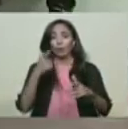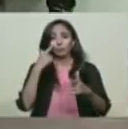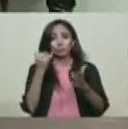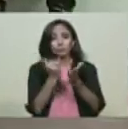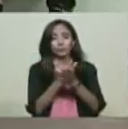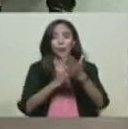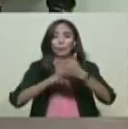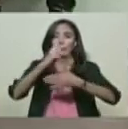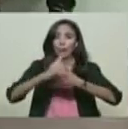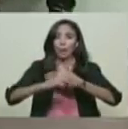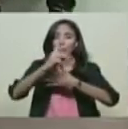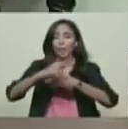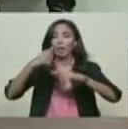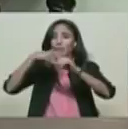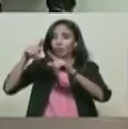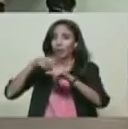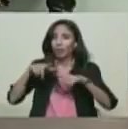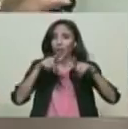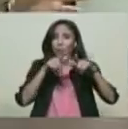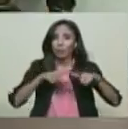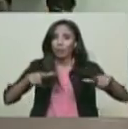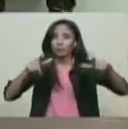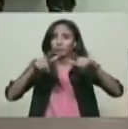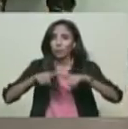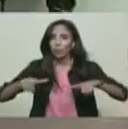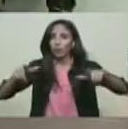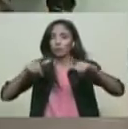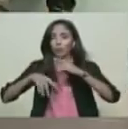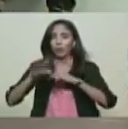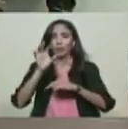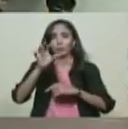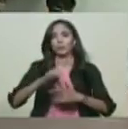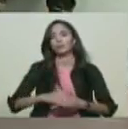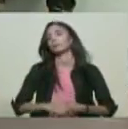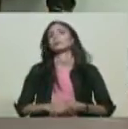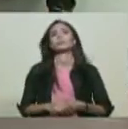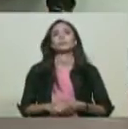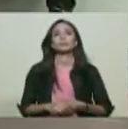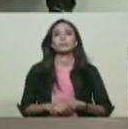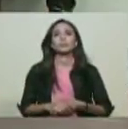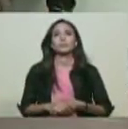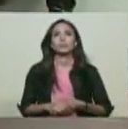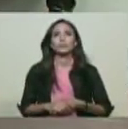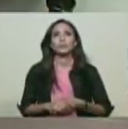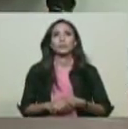planes hacia el occidente del país, para seguirlos actualizando. Bueno, compatriotas,